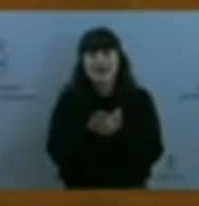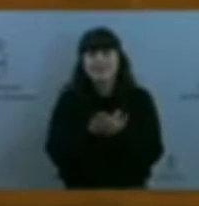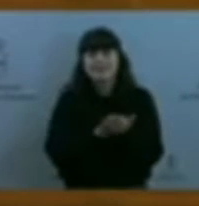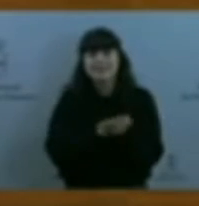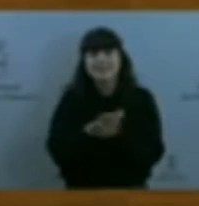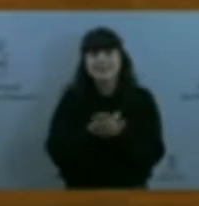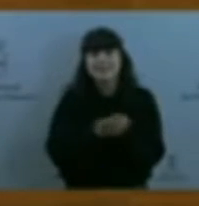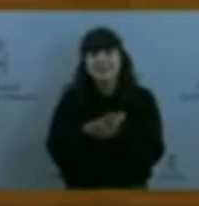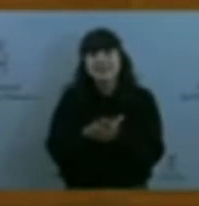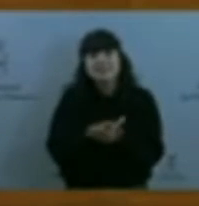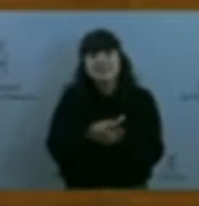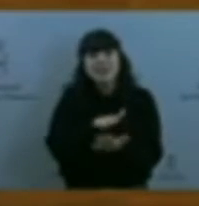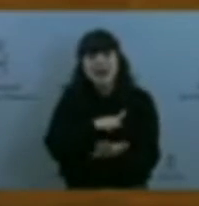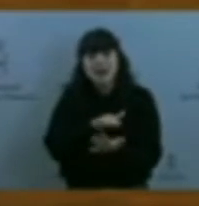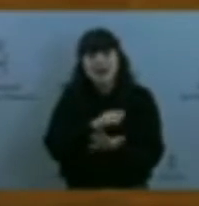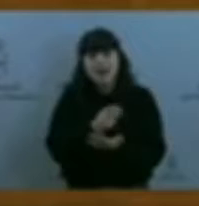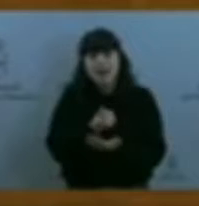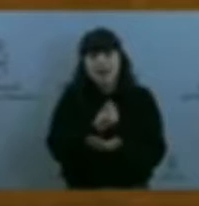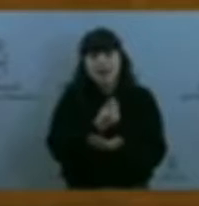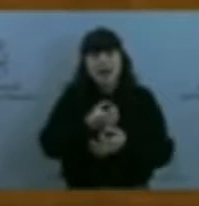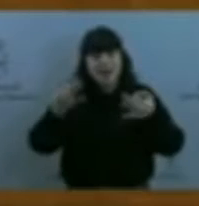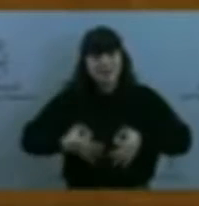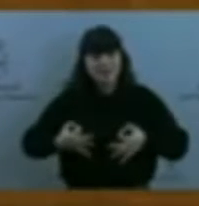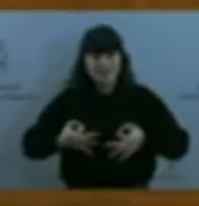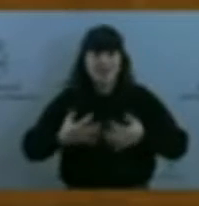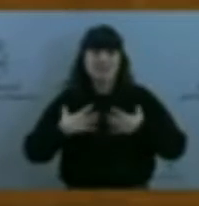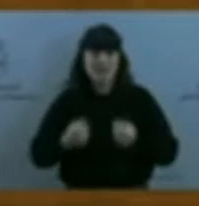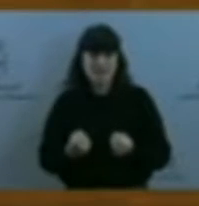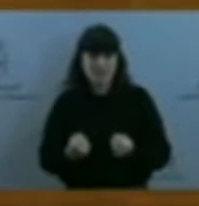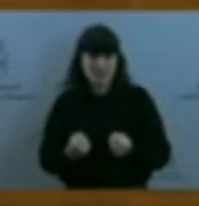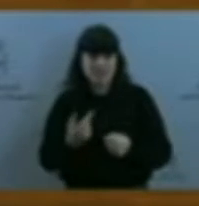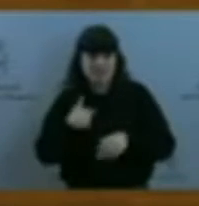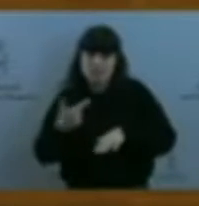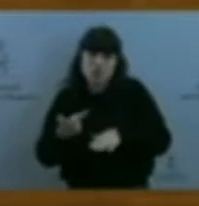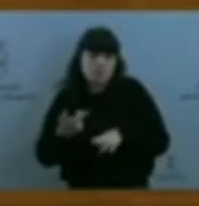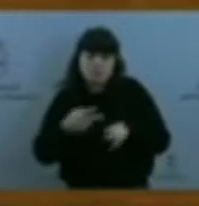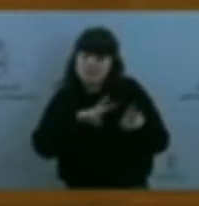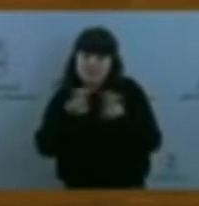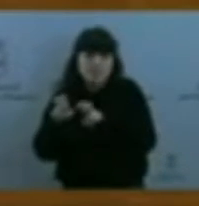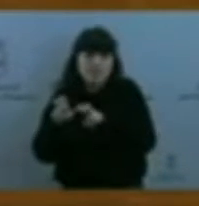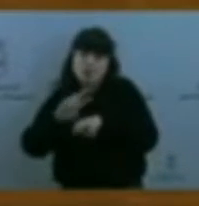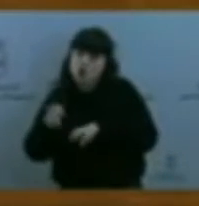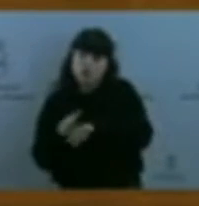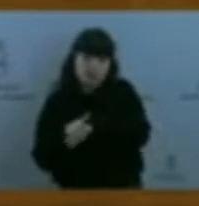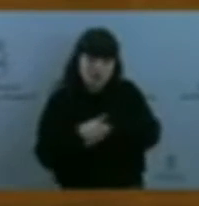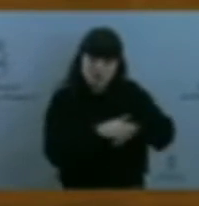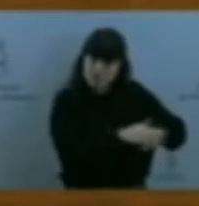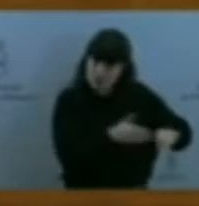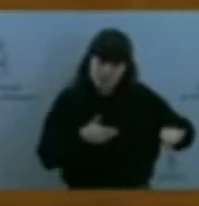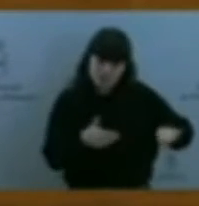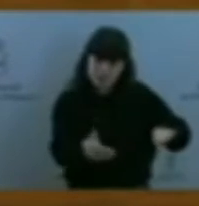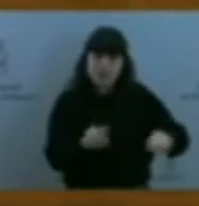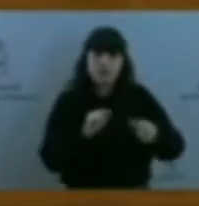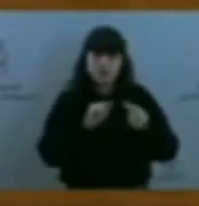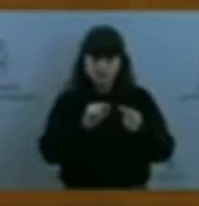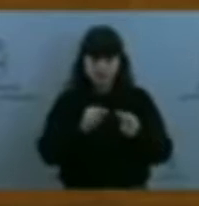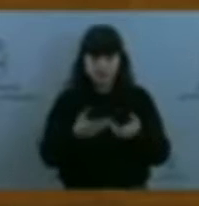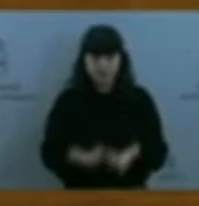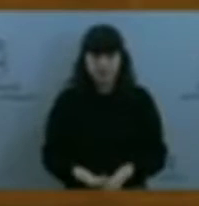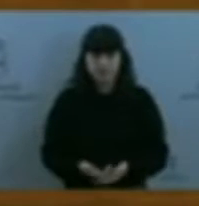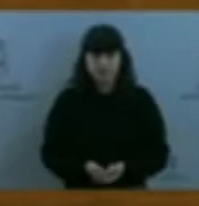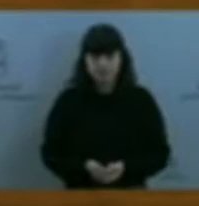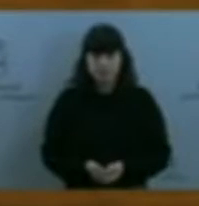ciudadana las dejo al margen y darían para otras interpelaciones en el futuro. Y es que a lo que